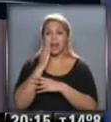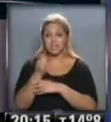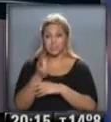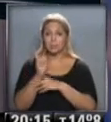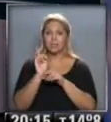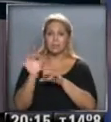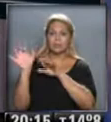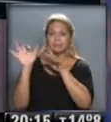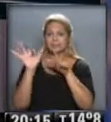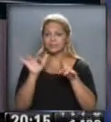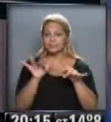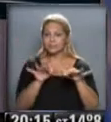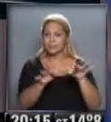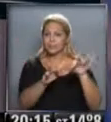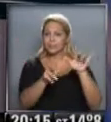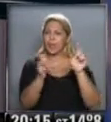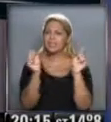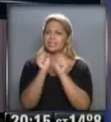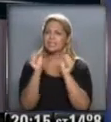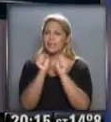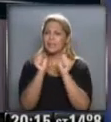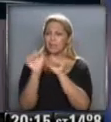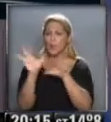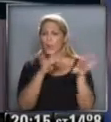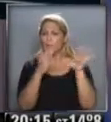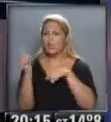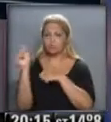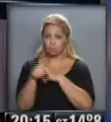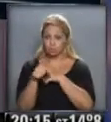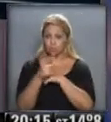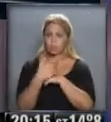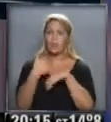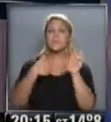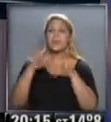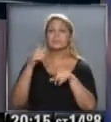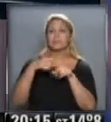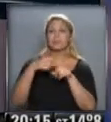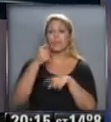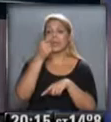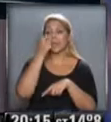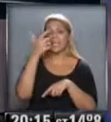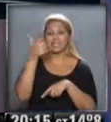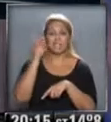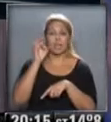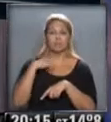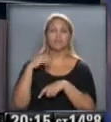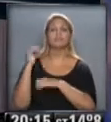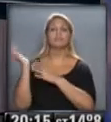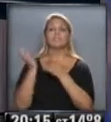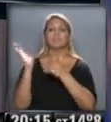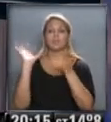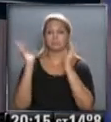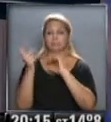allí también llegará el aire un poco más frío, vientos del sector sur, máximas que rondarán los 26 grados. Como siempre, la información la brindó el